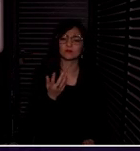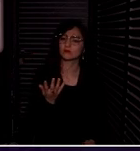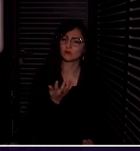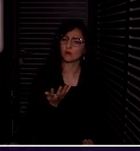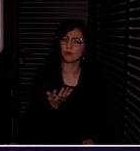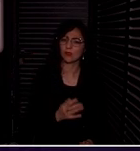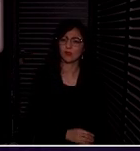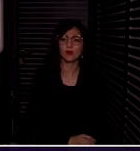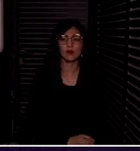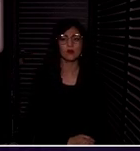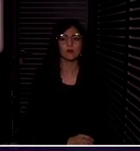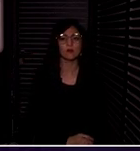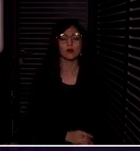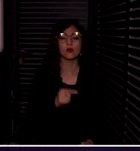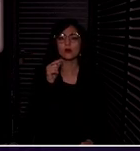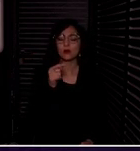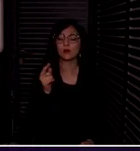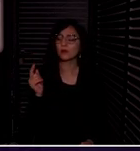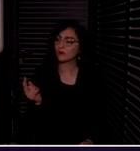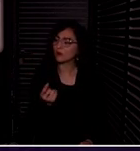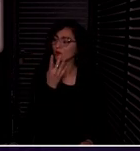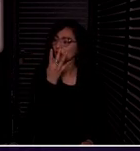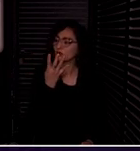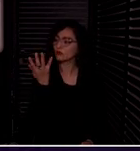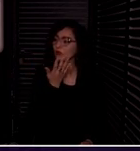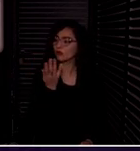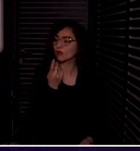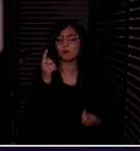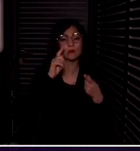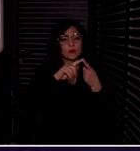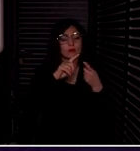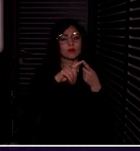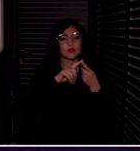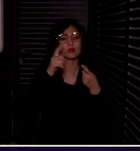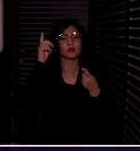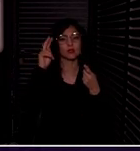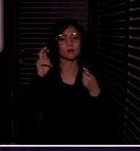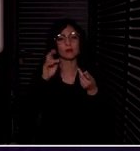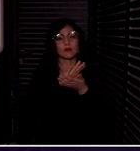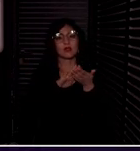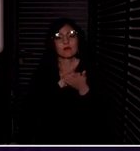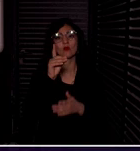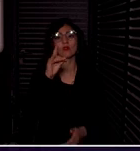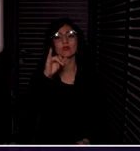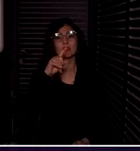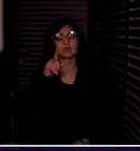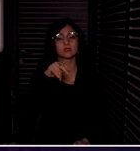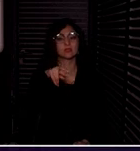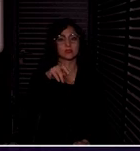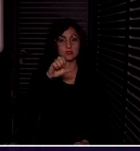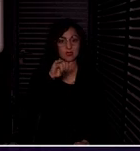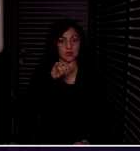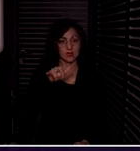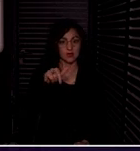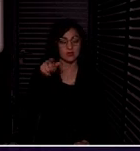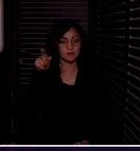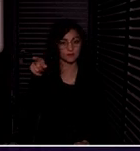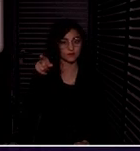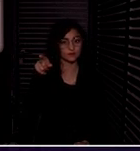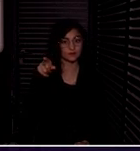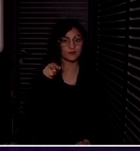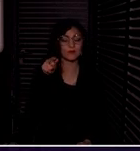que predomina básicamente el primero y, evidentemente, el éxito de Disney, que ha planteado un gran reto